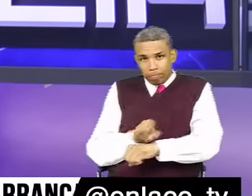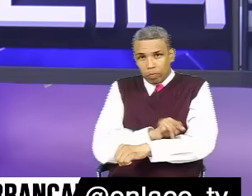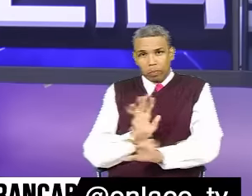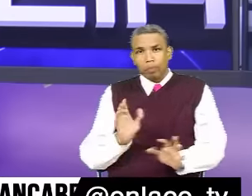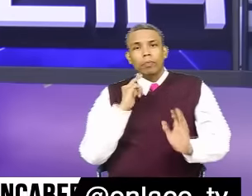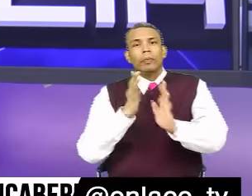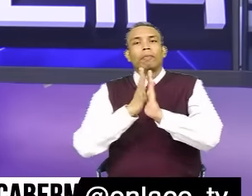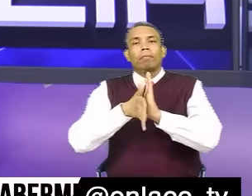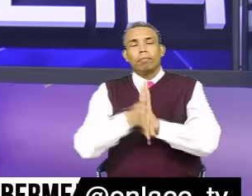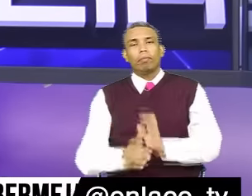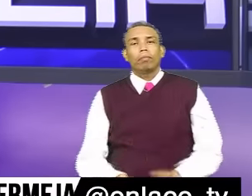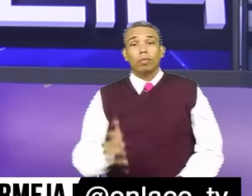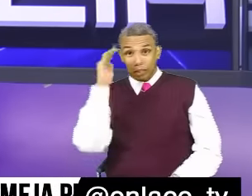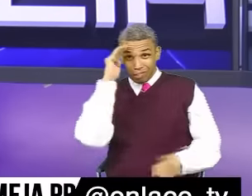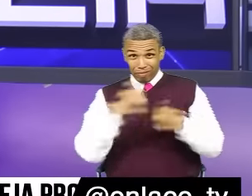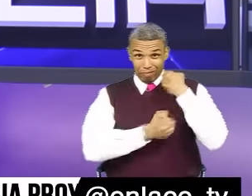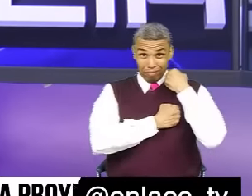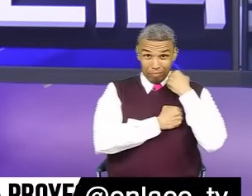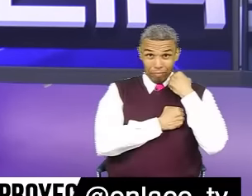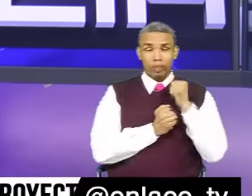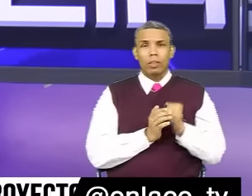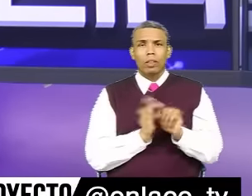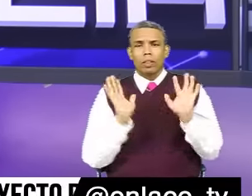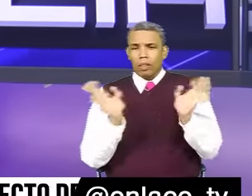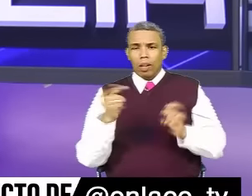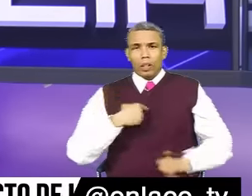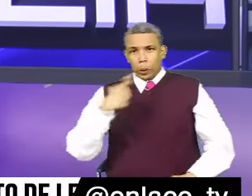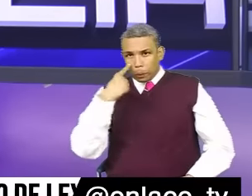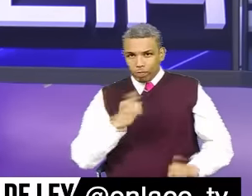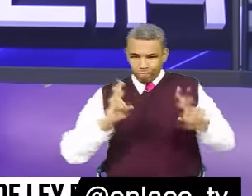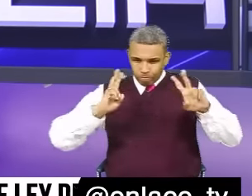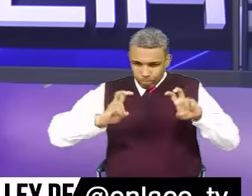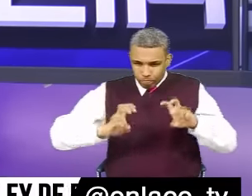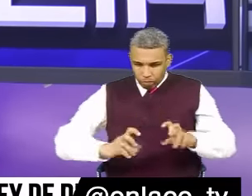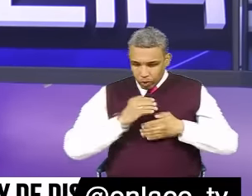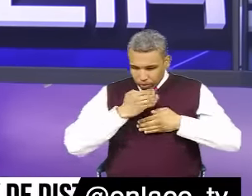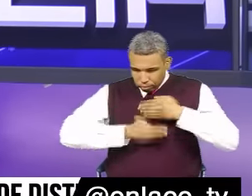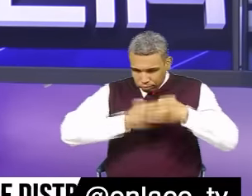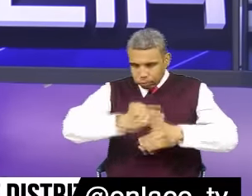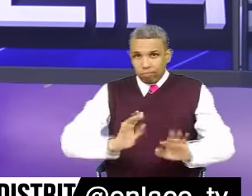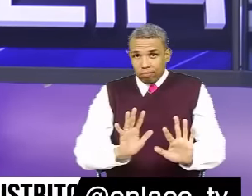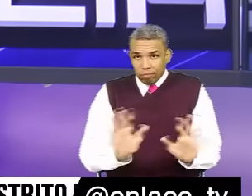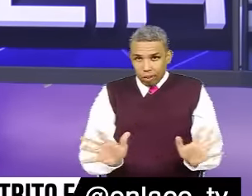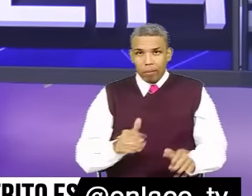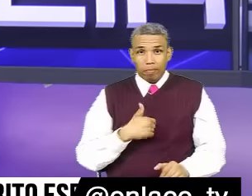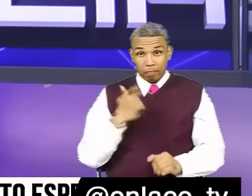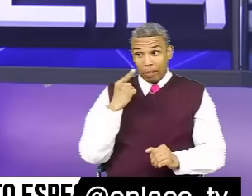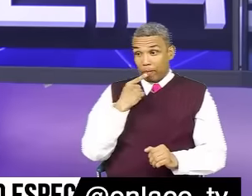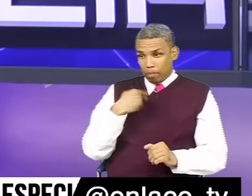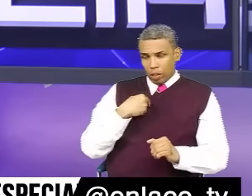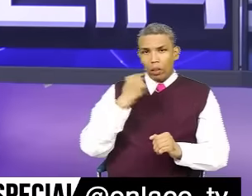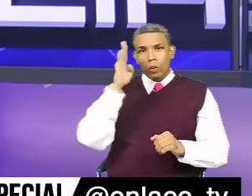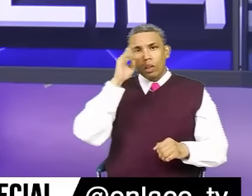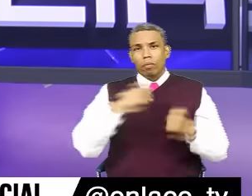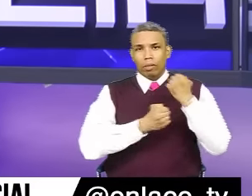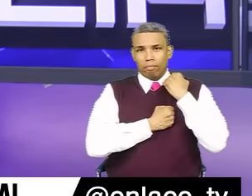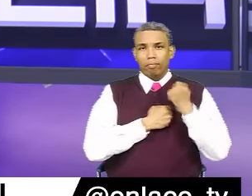Enlace Noticias, que este caso forma parte ya de un proceso investigativo por parte de las autoridades competentes. En